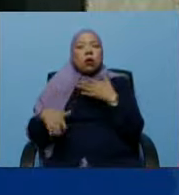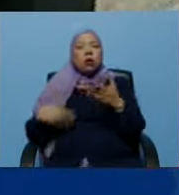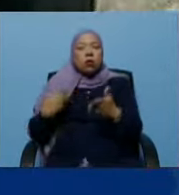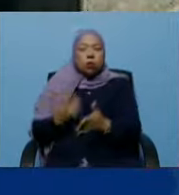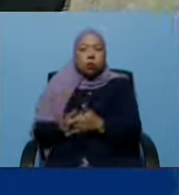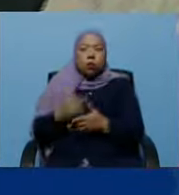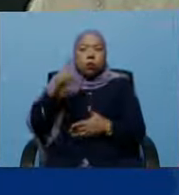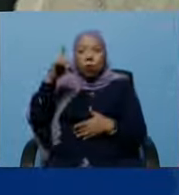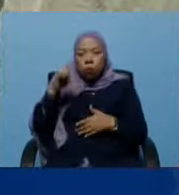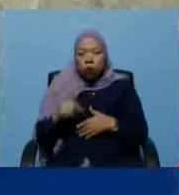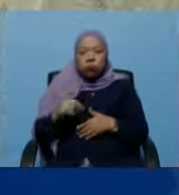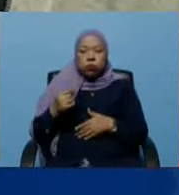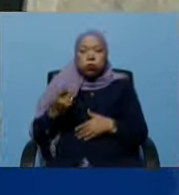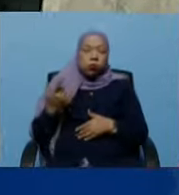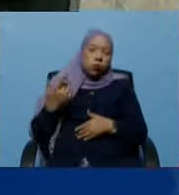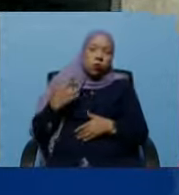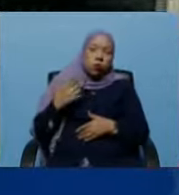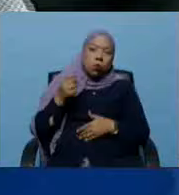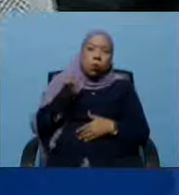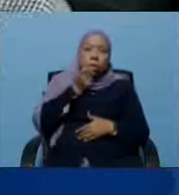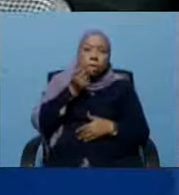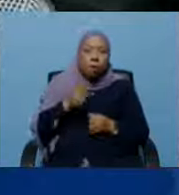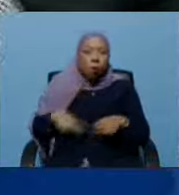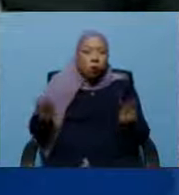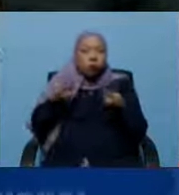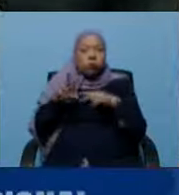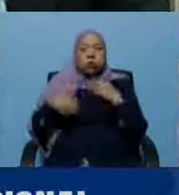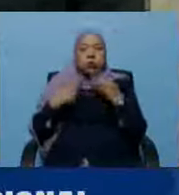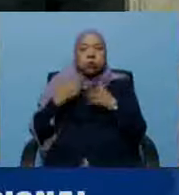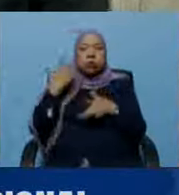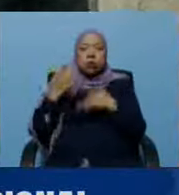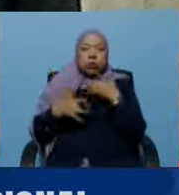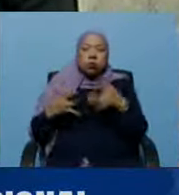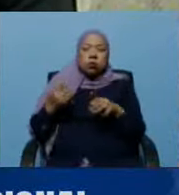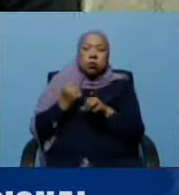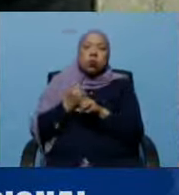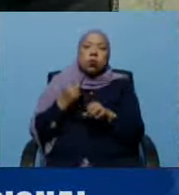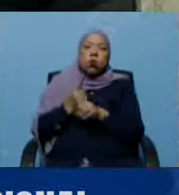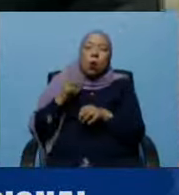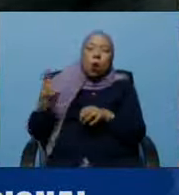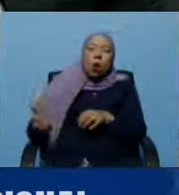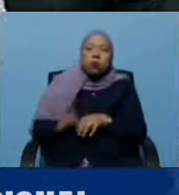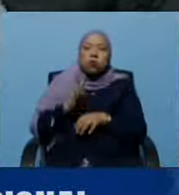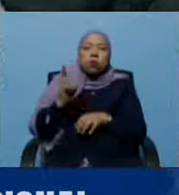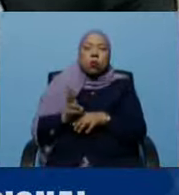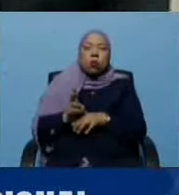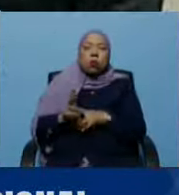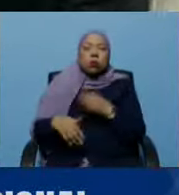de diminuto volumen, de mediano y de gran volumen, lo cual va a tener un uso práctico